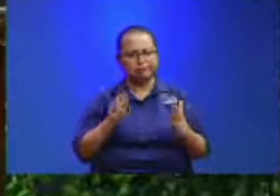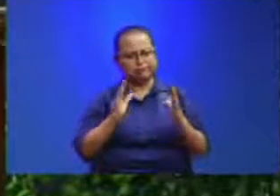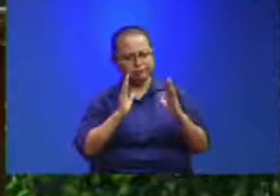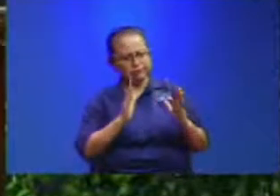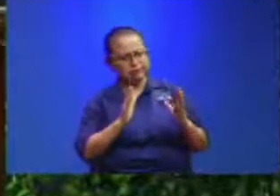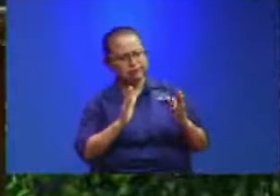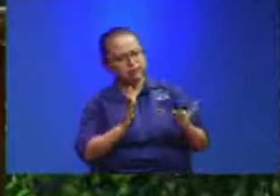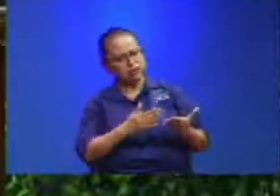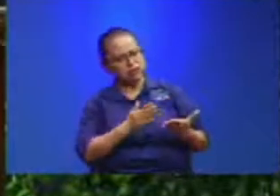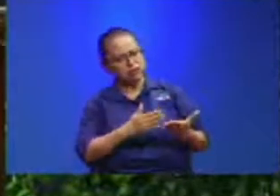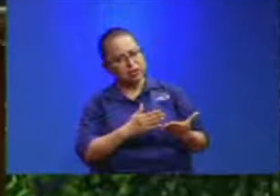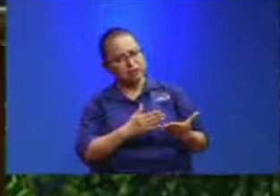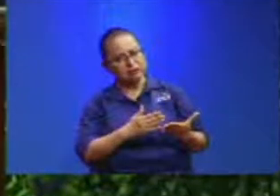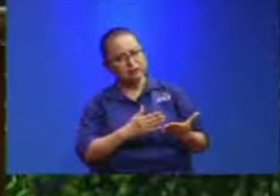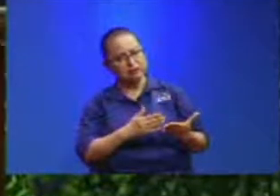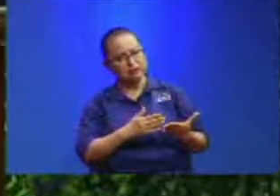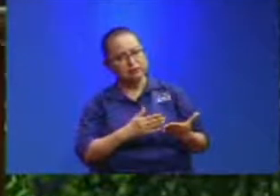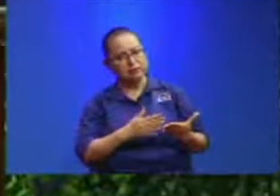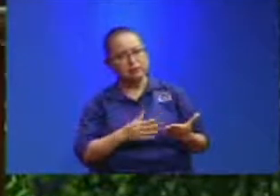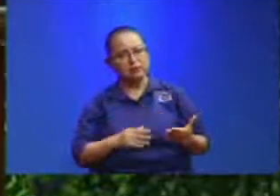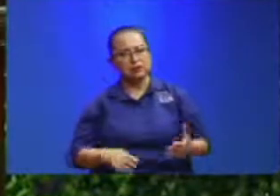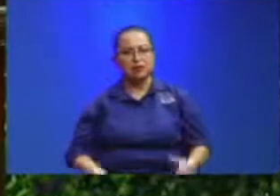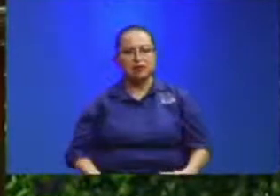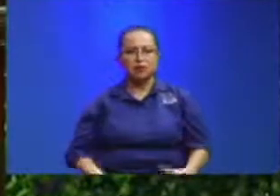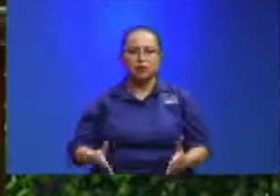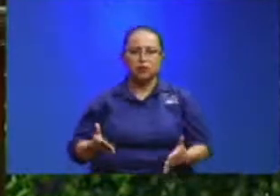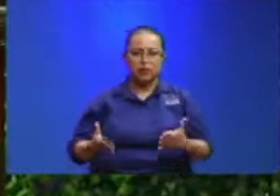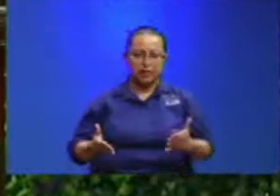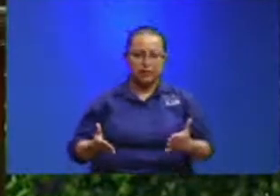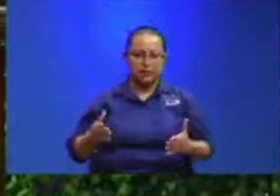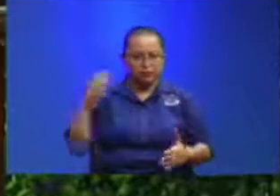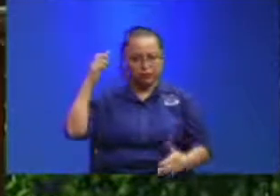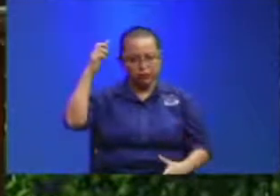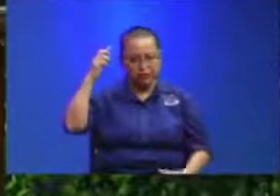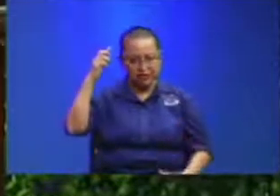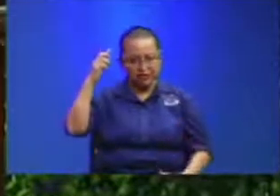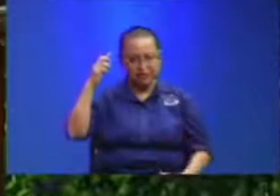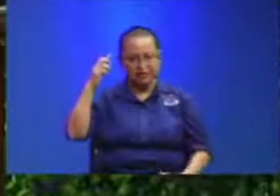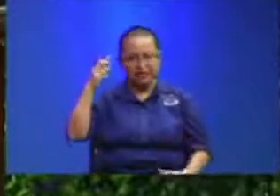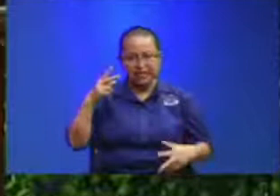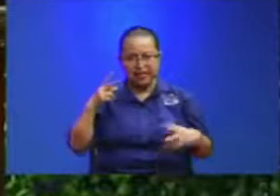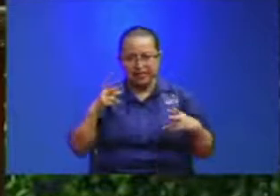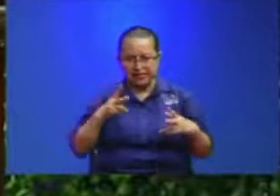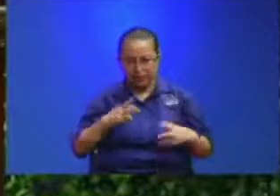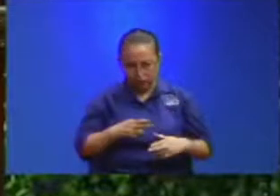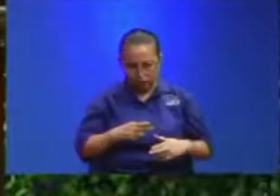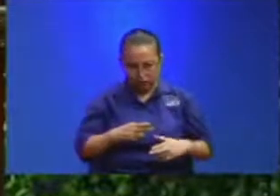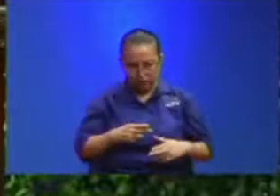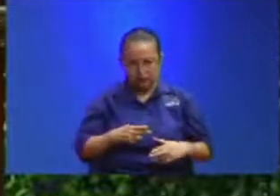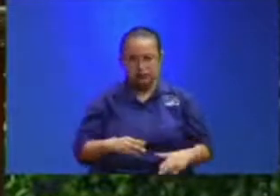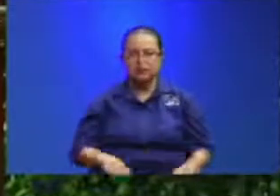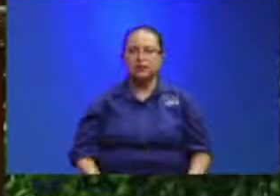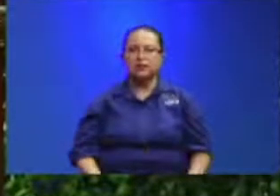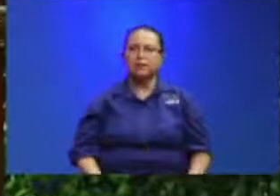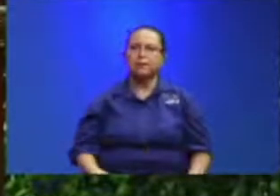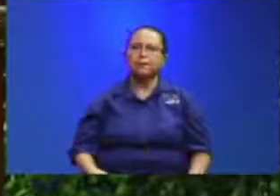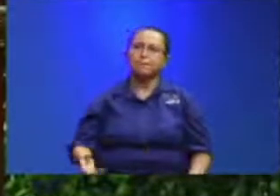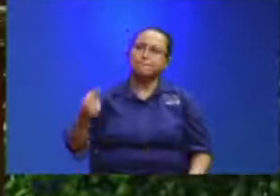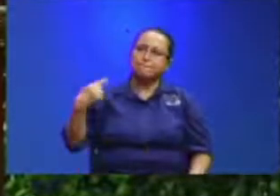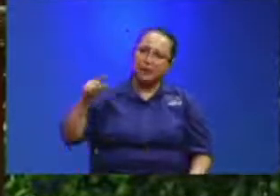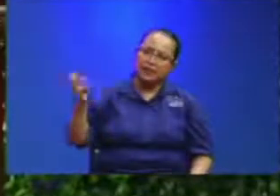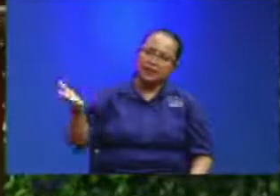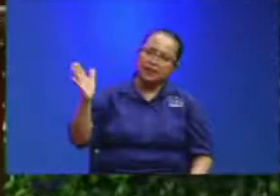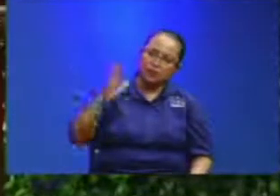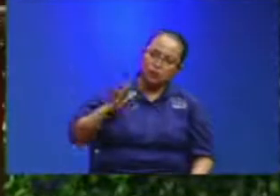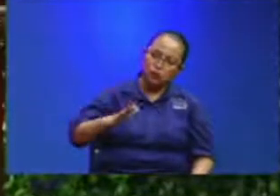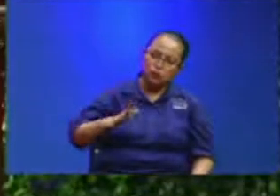corta como que se corta para darle cumplimiento posterior no sé si mostrando entender con eso que estoy diciendo pero la poner un ejemplo el